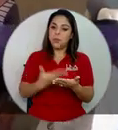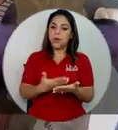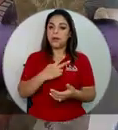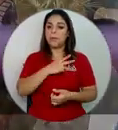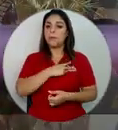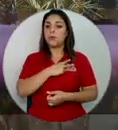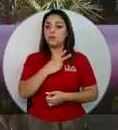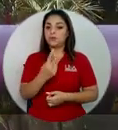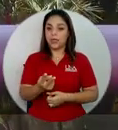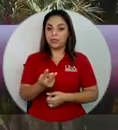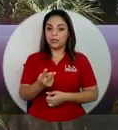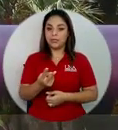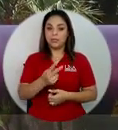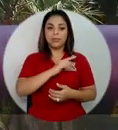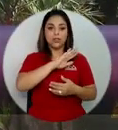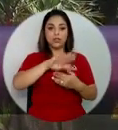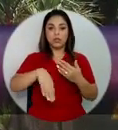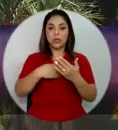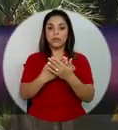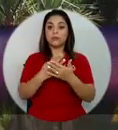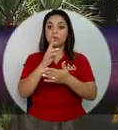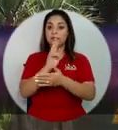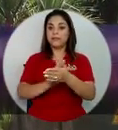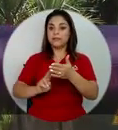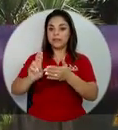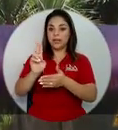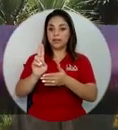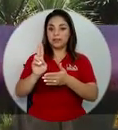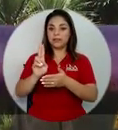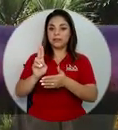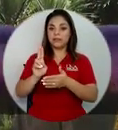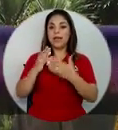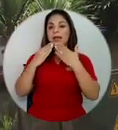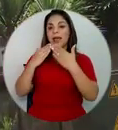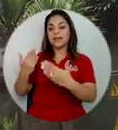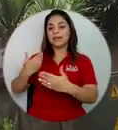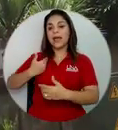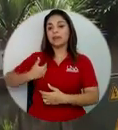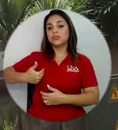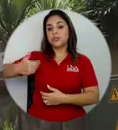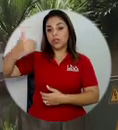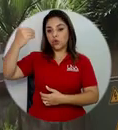voluntad de todas las universidades, tanto de los señores rectores como